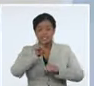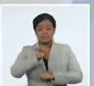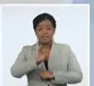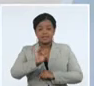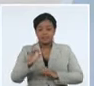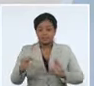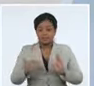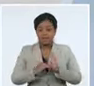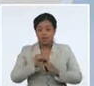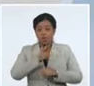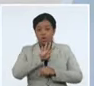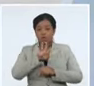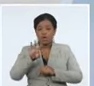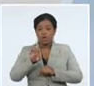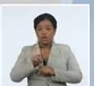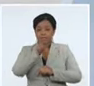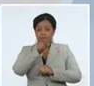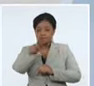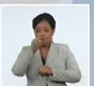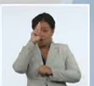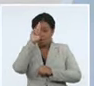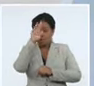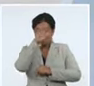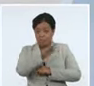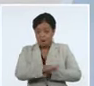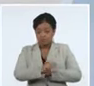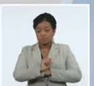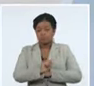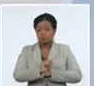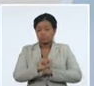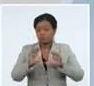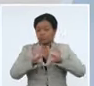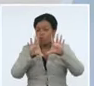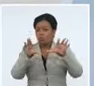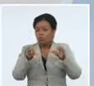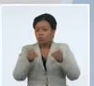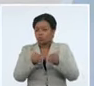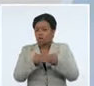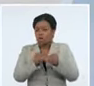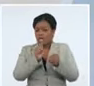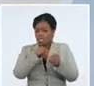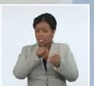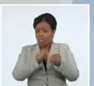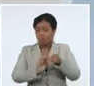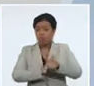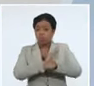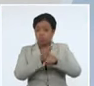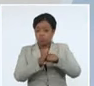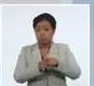17.440 pacientes ingresados relacionados con la COVID-19,